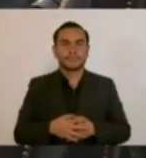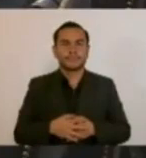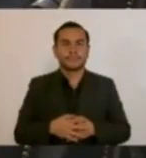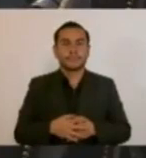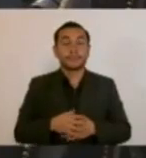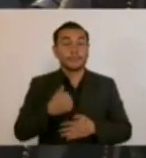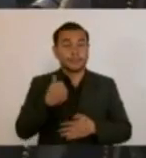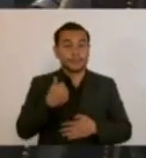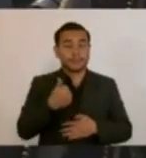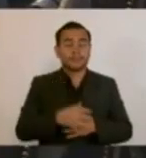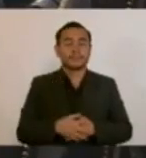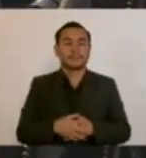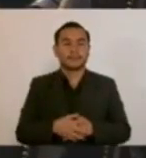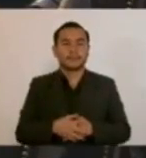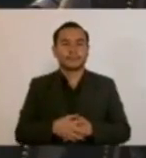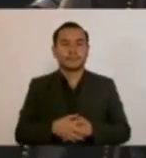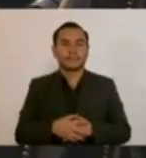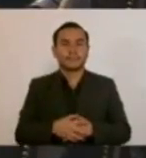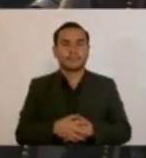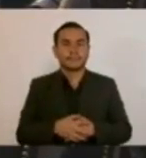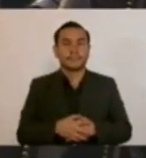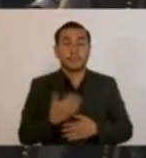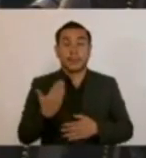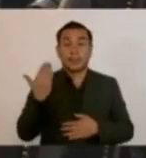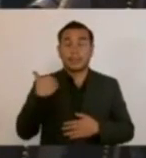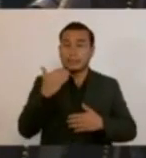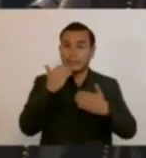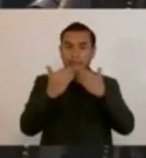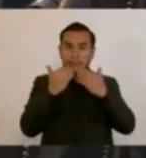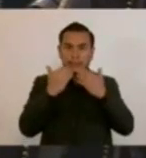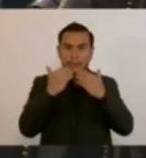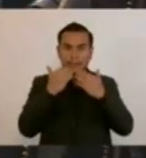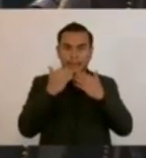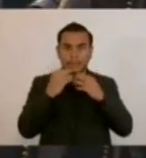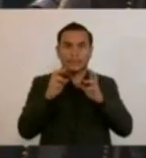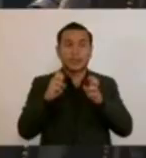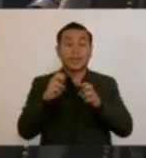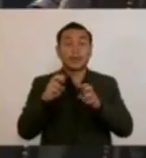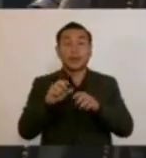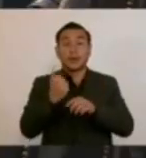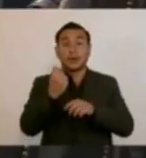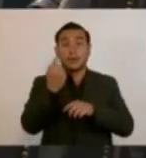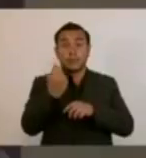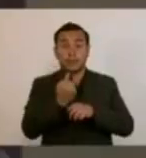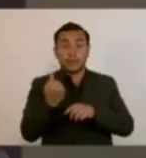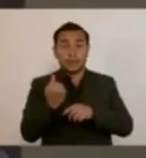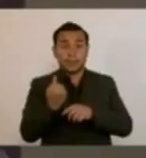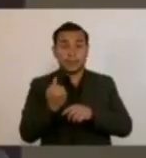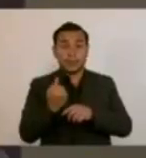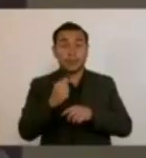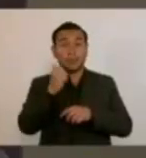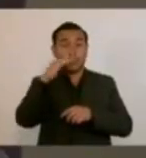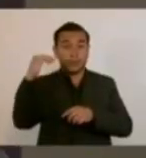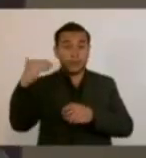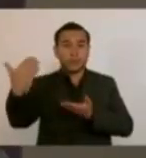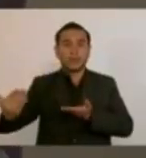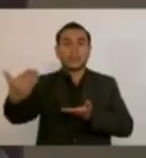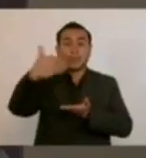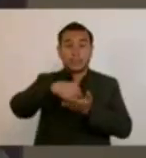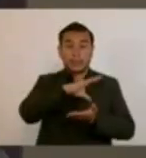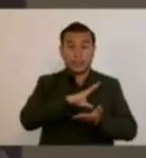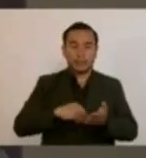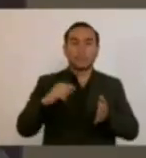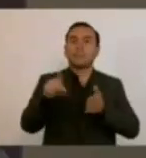Bien, en cuanto, lo dije hace un rato, la entrada de extranjeros al país queda totalmente prohibida, a excepción de residentes y diplomáticos,